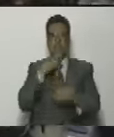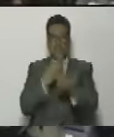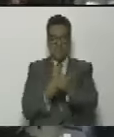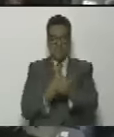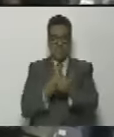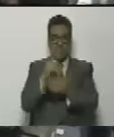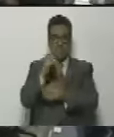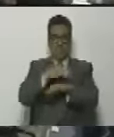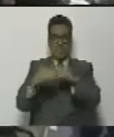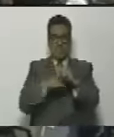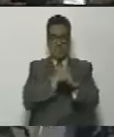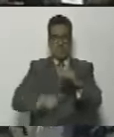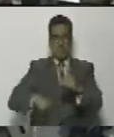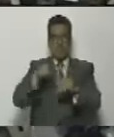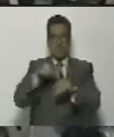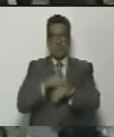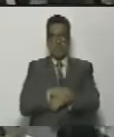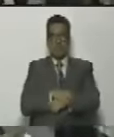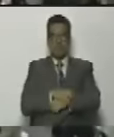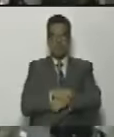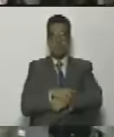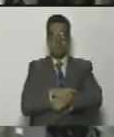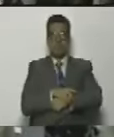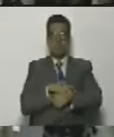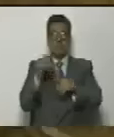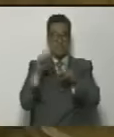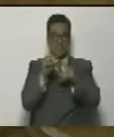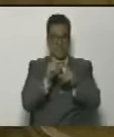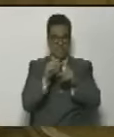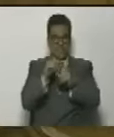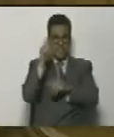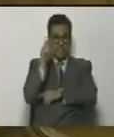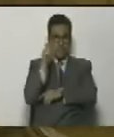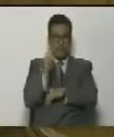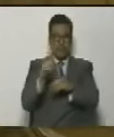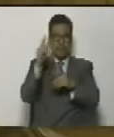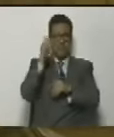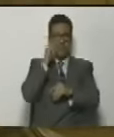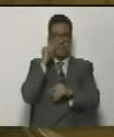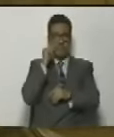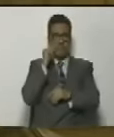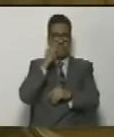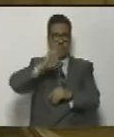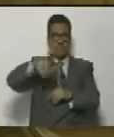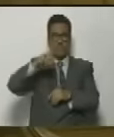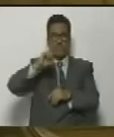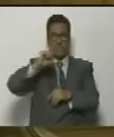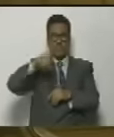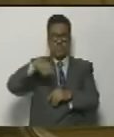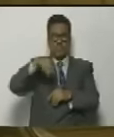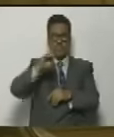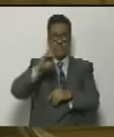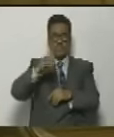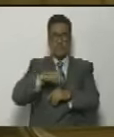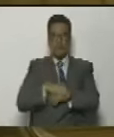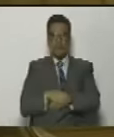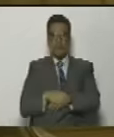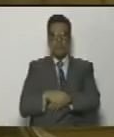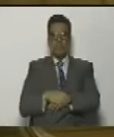Gracias, vicepresidenta. Déjame el derecho de palabra al diputado Giuseppe Alessandrello.